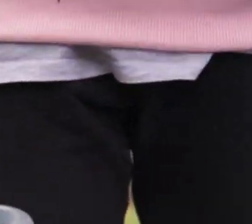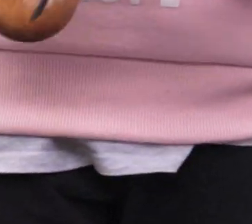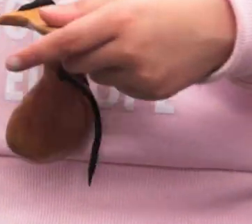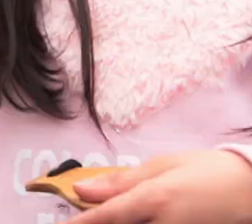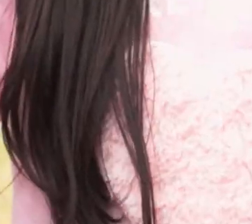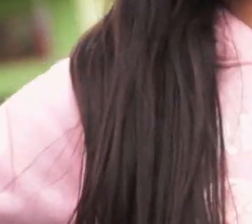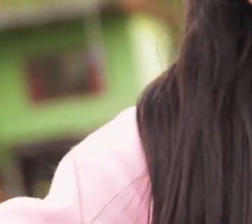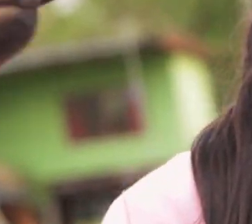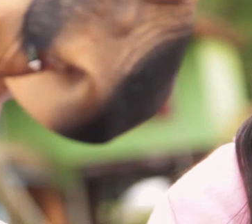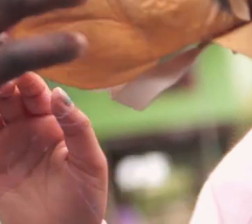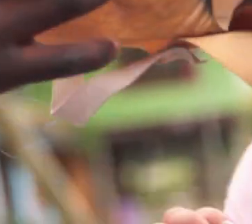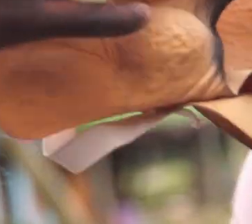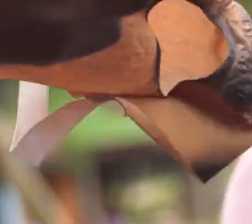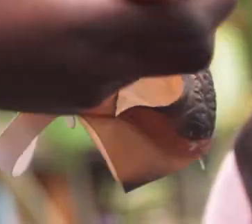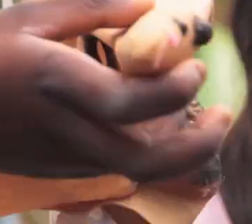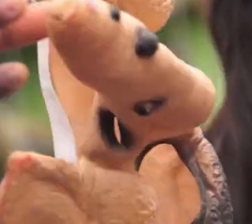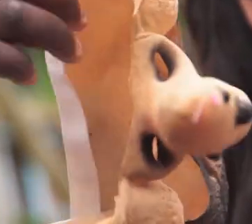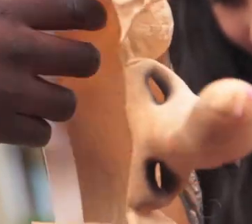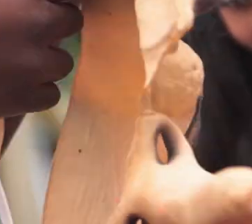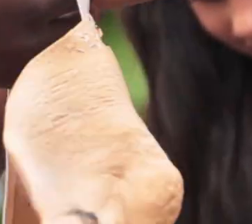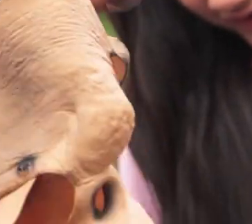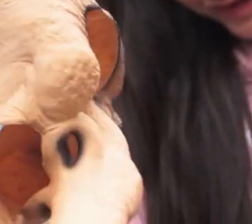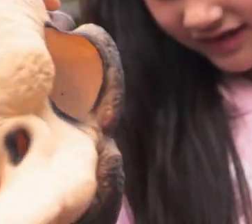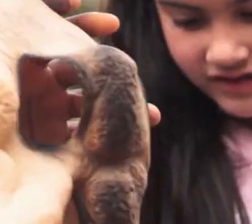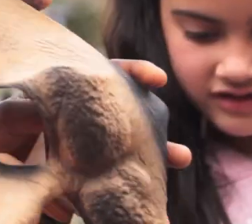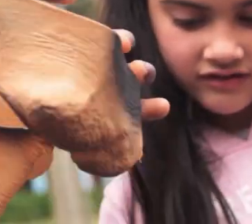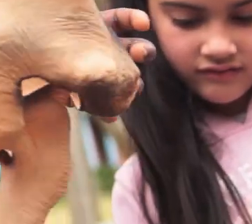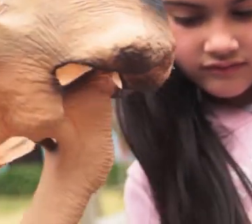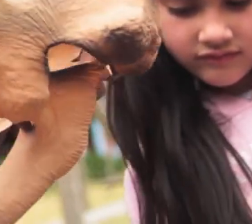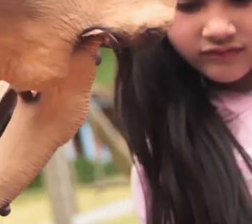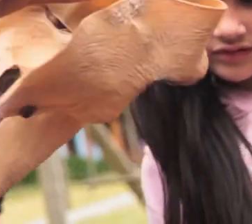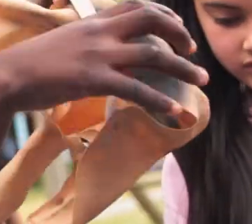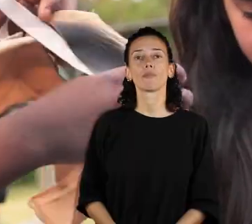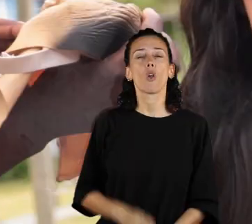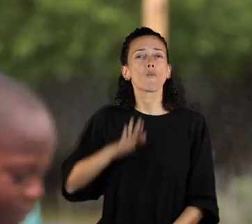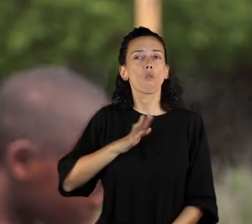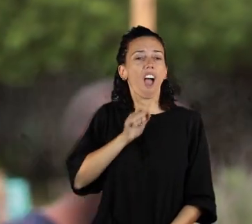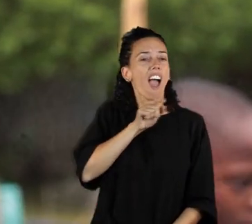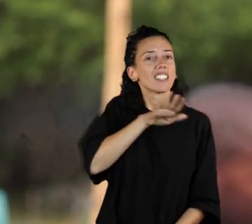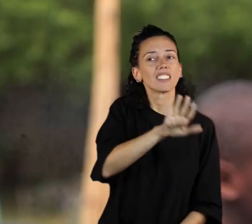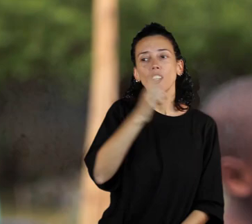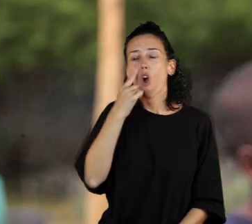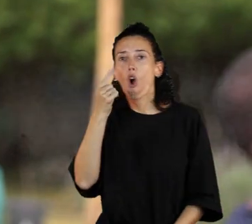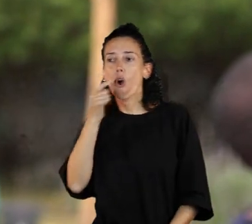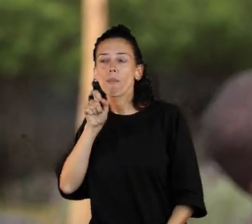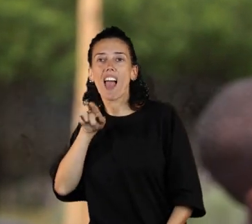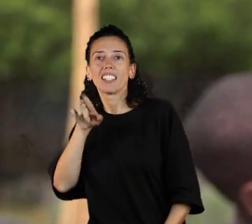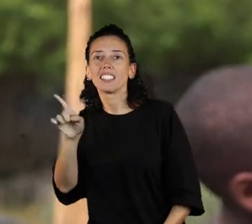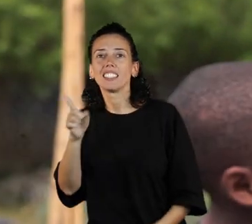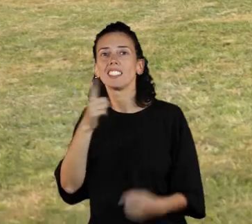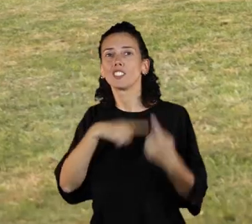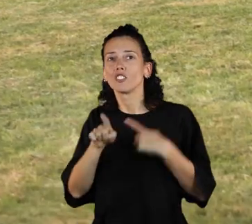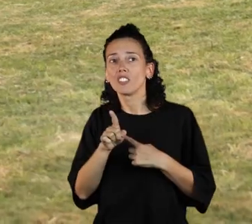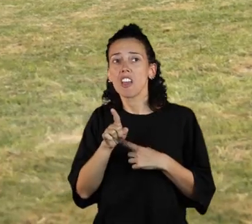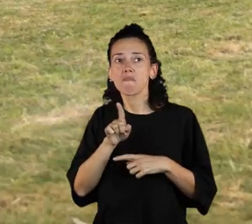de todo esto, de los roles estereotipados y la poca posibilidad de elegir libremente, sin ser más mirados,